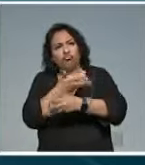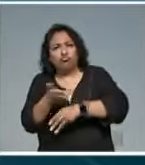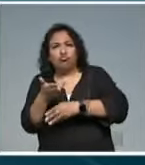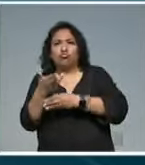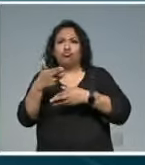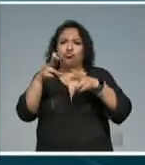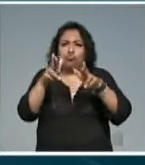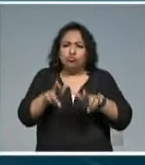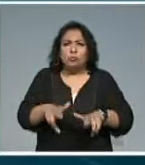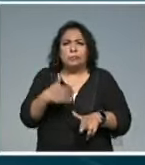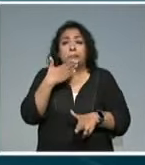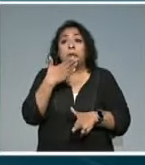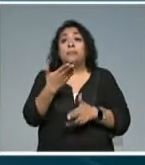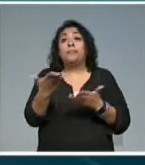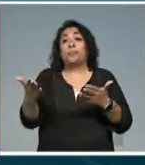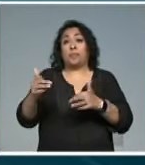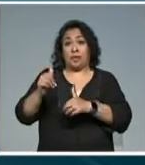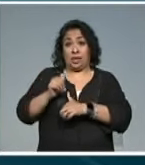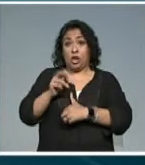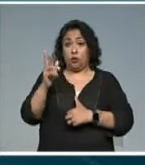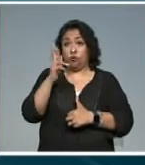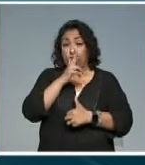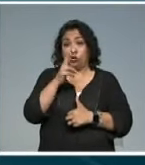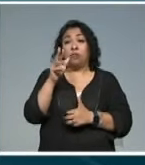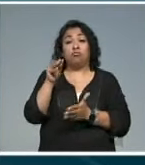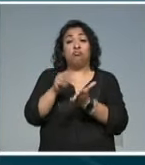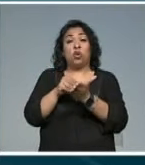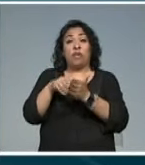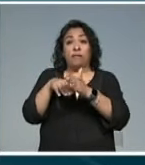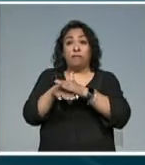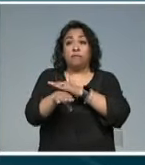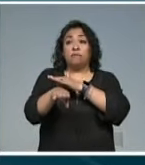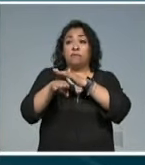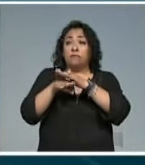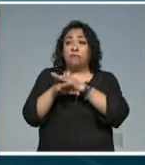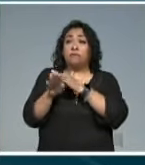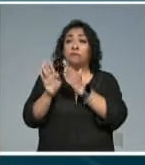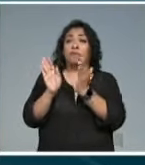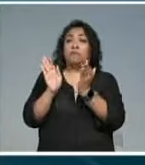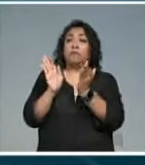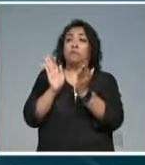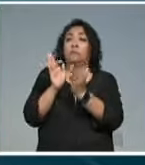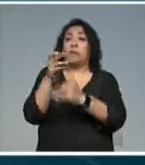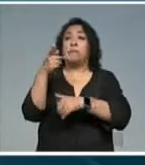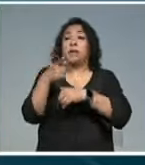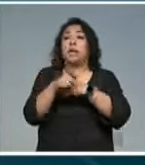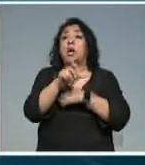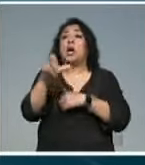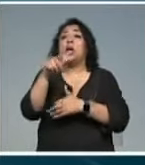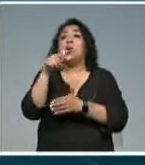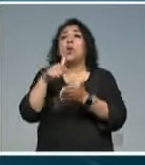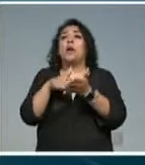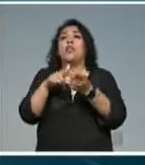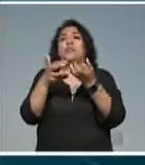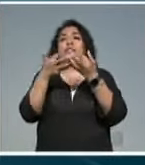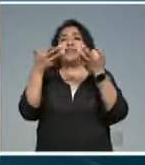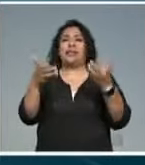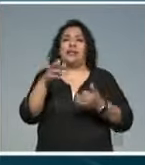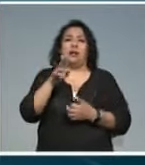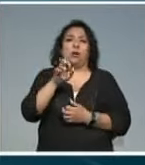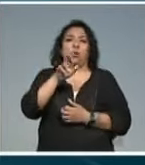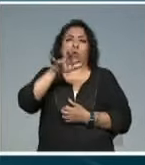Sin embargo, las tropas rusas siguen penetrando o acercándose con mucho peligro hacia el territorio de